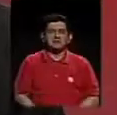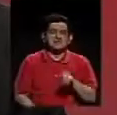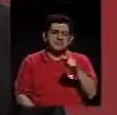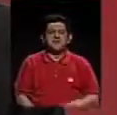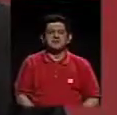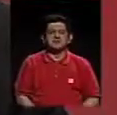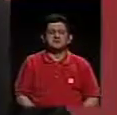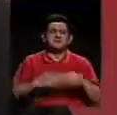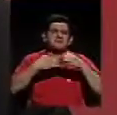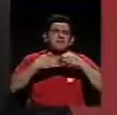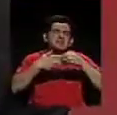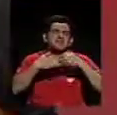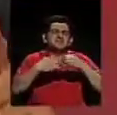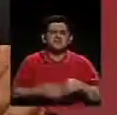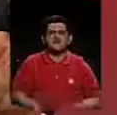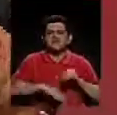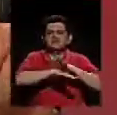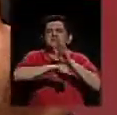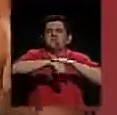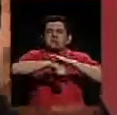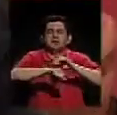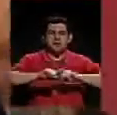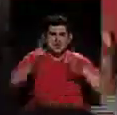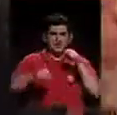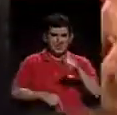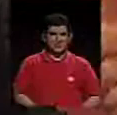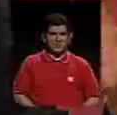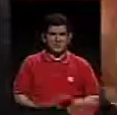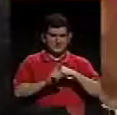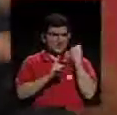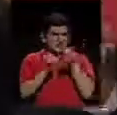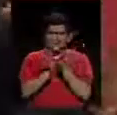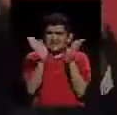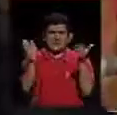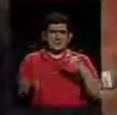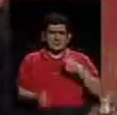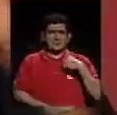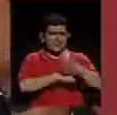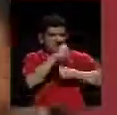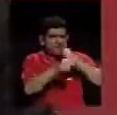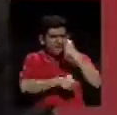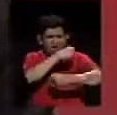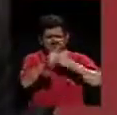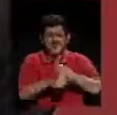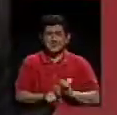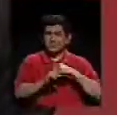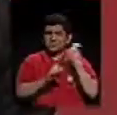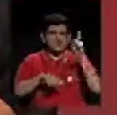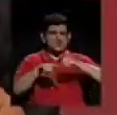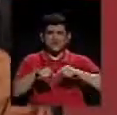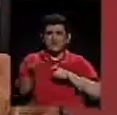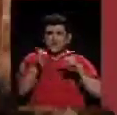sean dóciles. Pero esto es un clima en general. Vea que tenemos hace años un tema de la